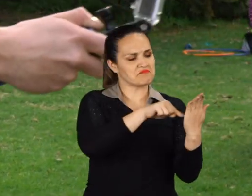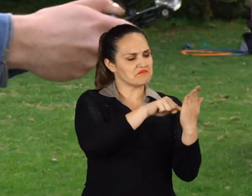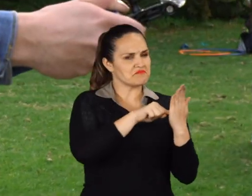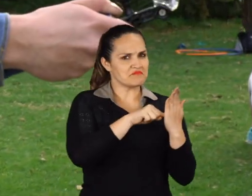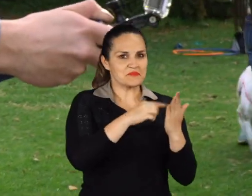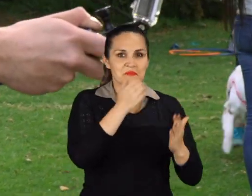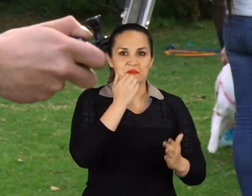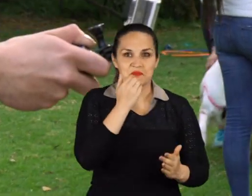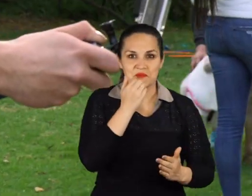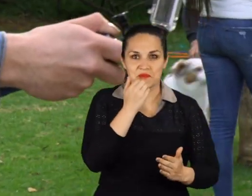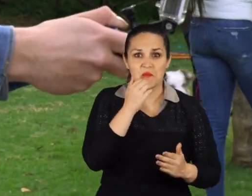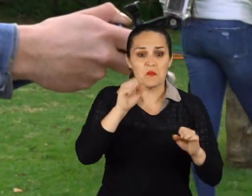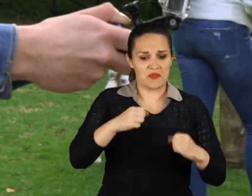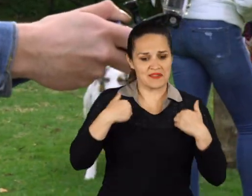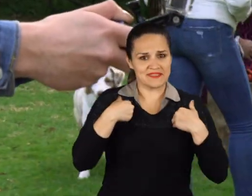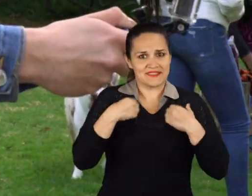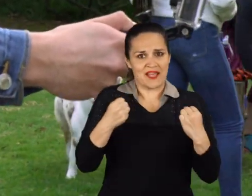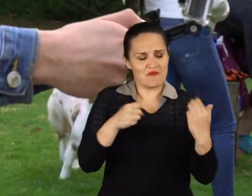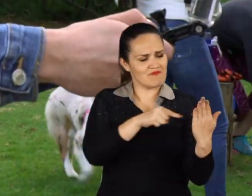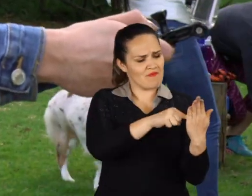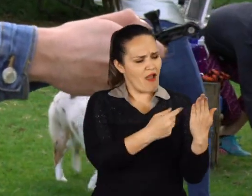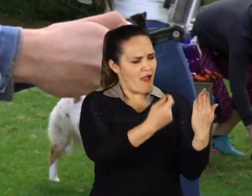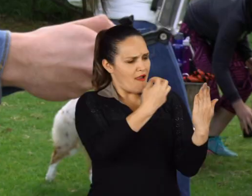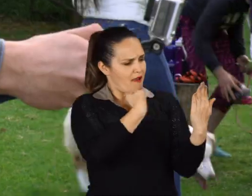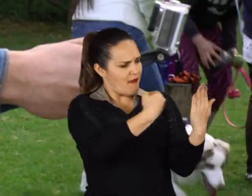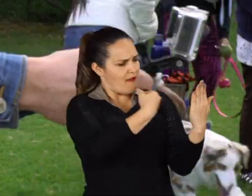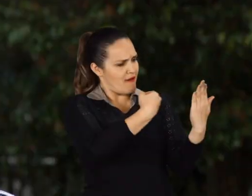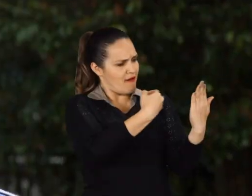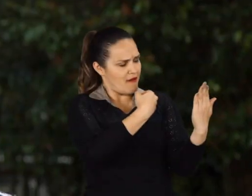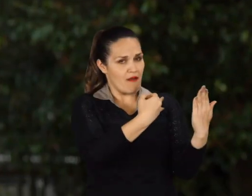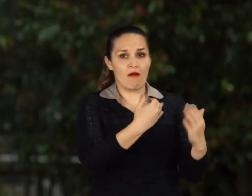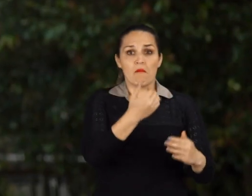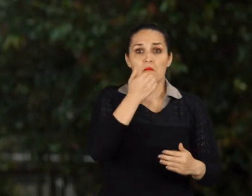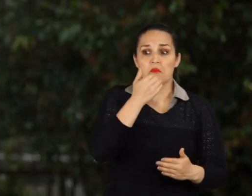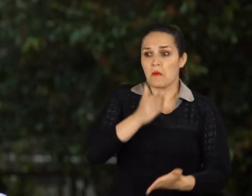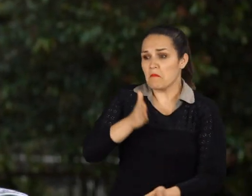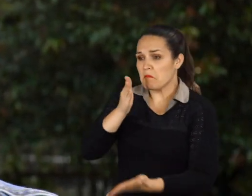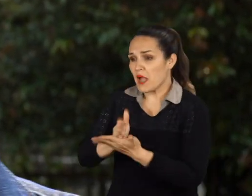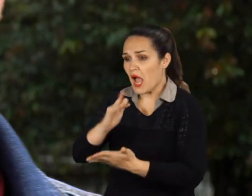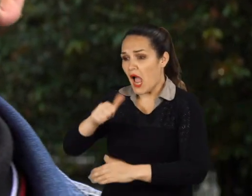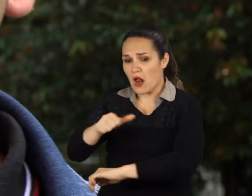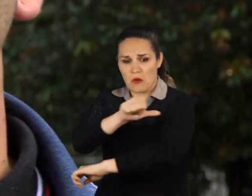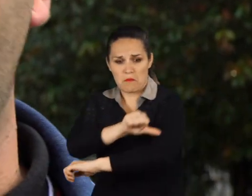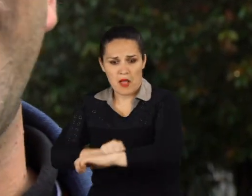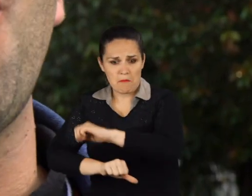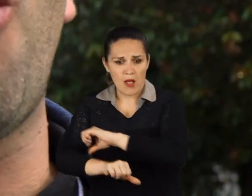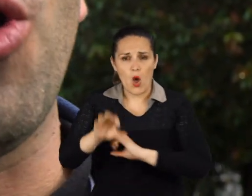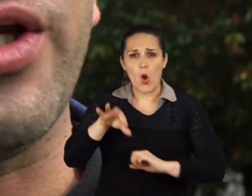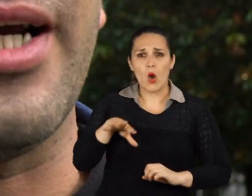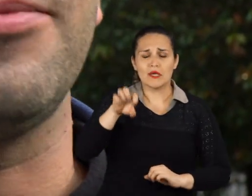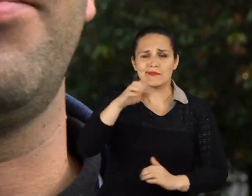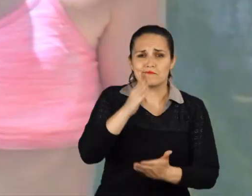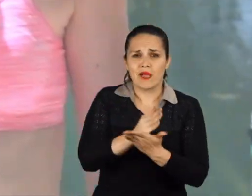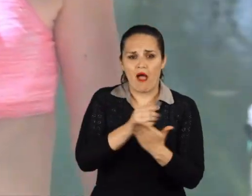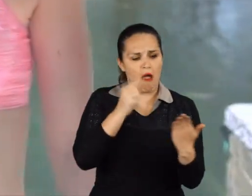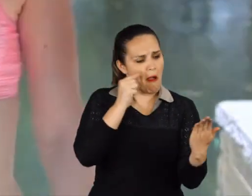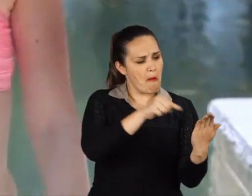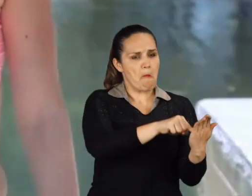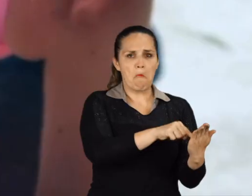como lo es, en este caso, tener una vida saludable, por ejemplo, cuando han pasado por procesos de ortopedia oncológica.